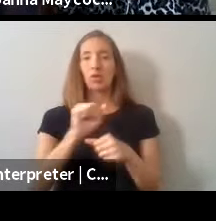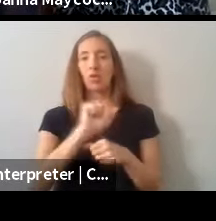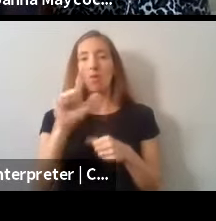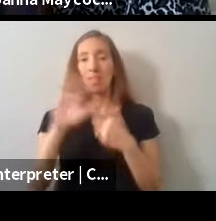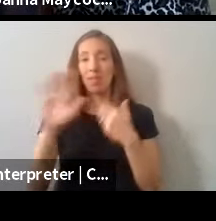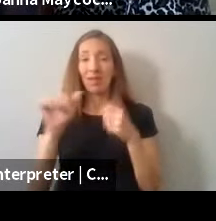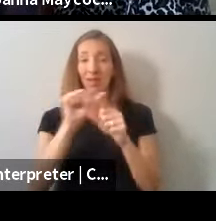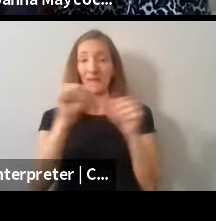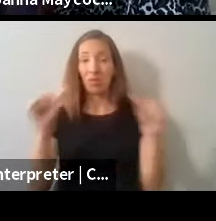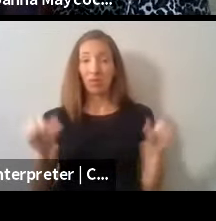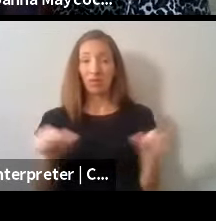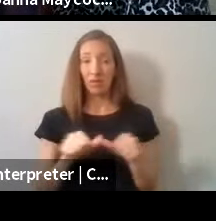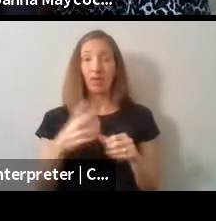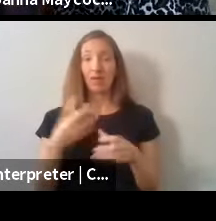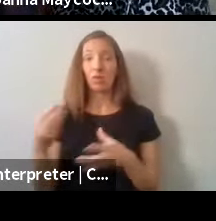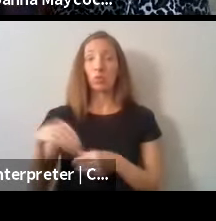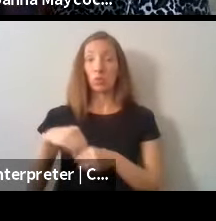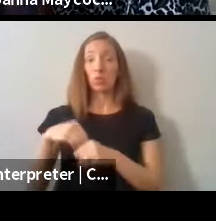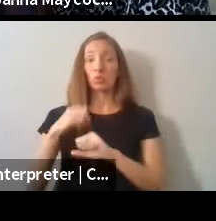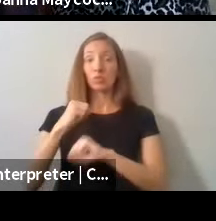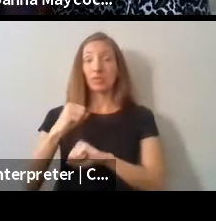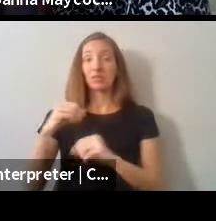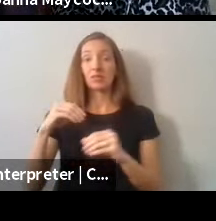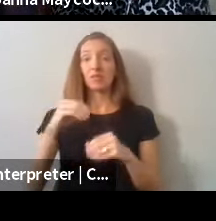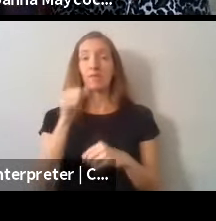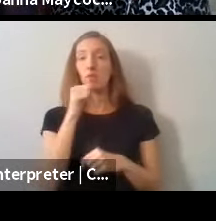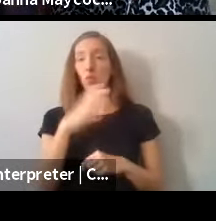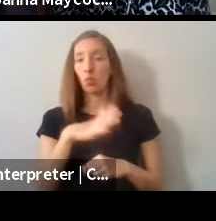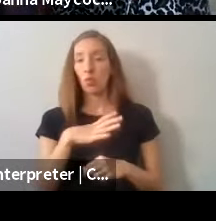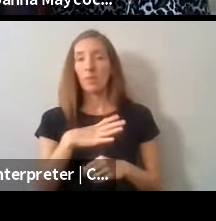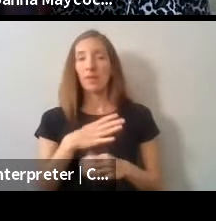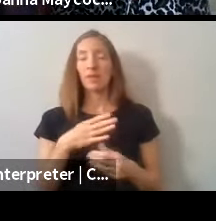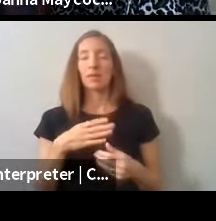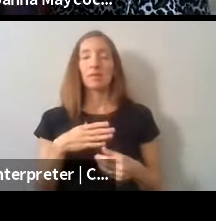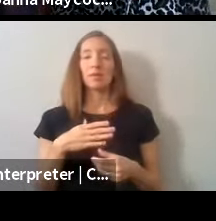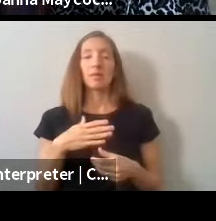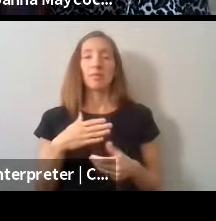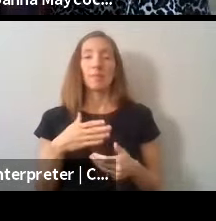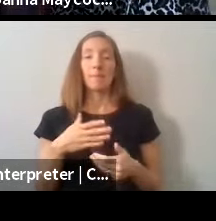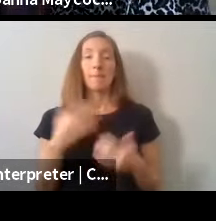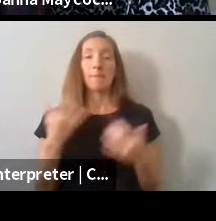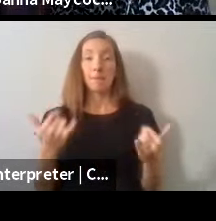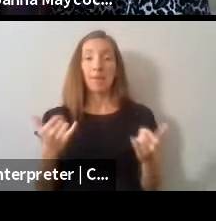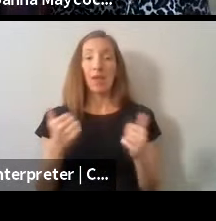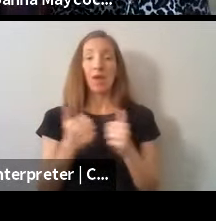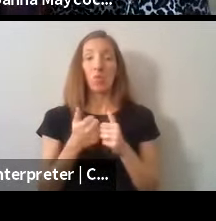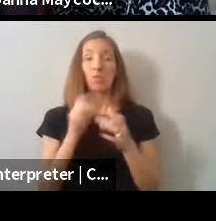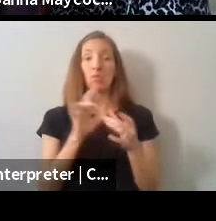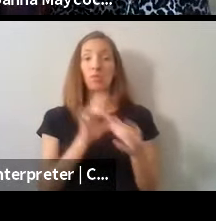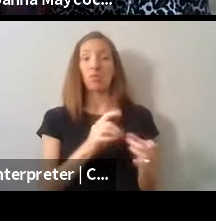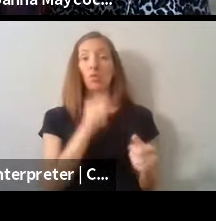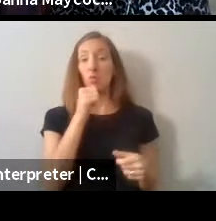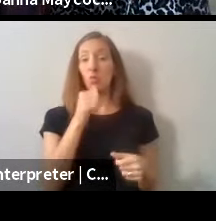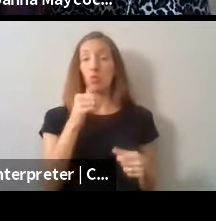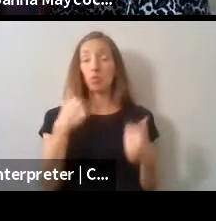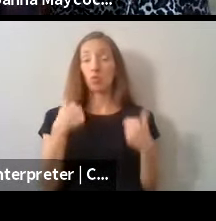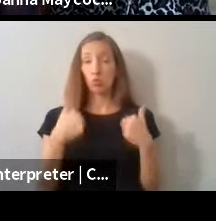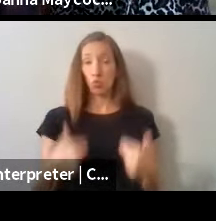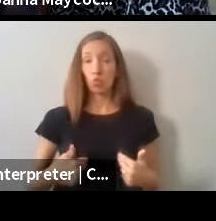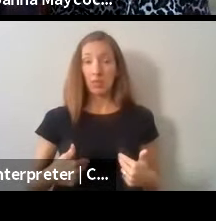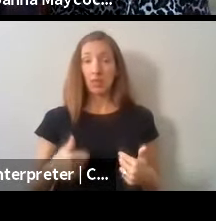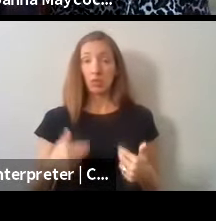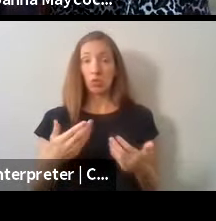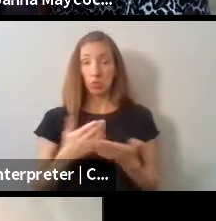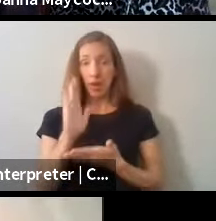Durante el estado de excepción, la Secretaría de Derechos Humanos mantuvo 45 servicios en todo el país, y esto ha